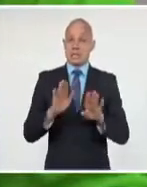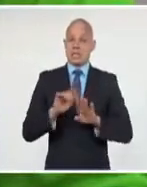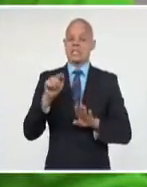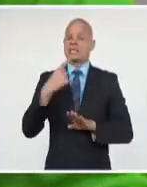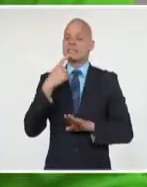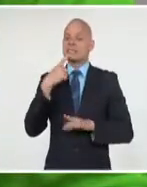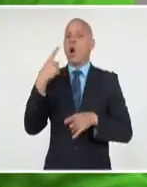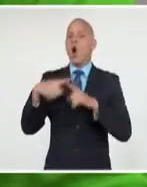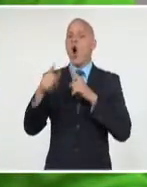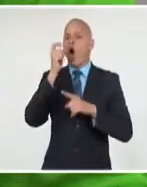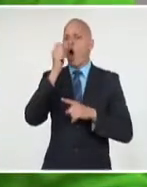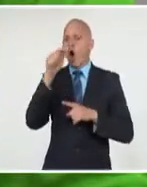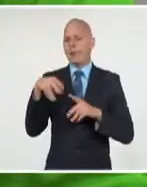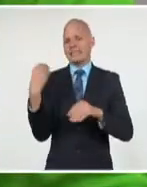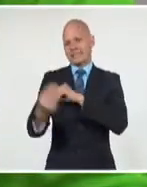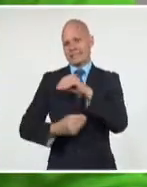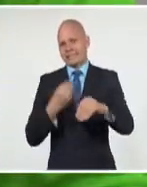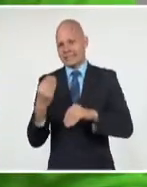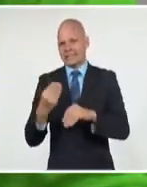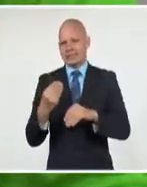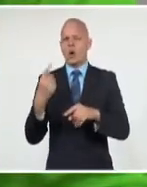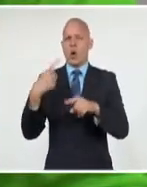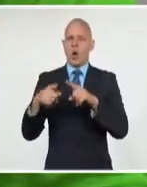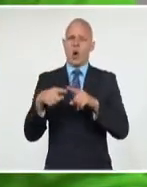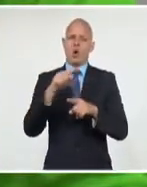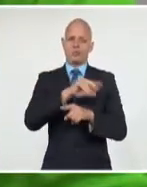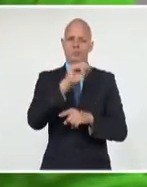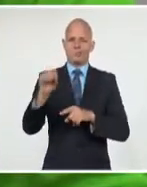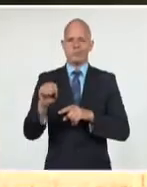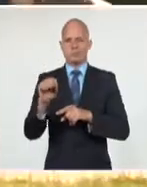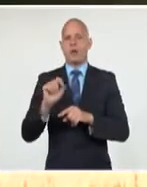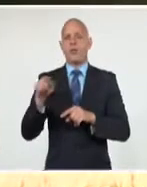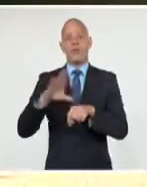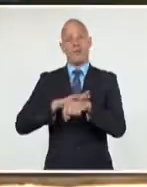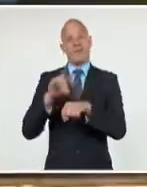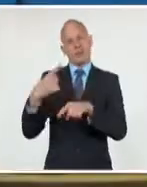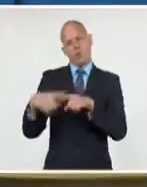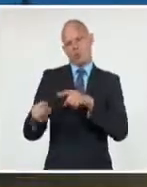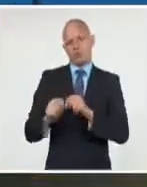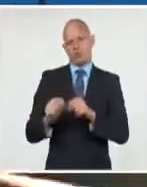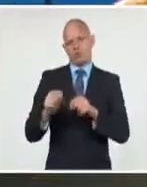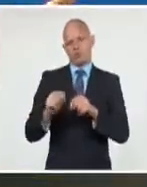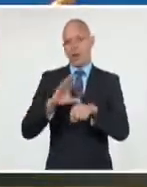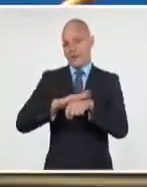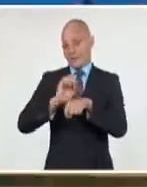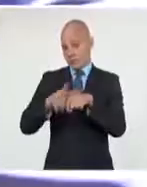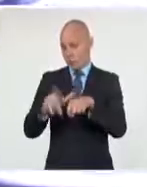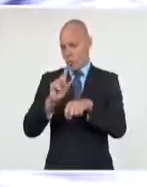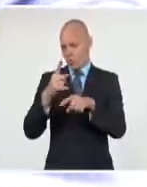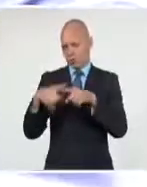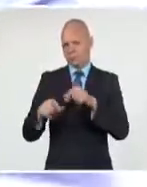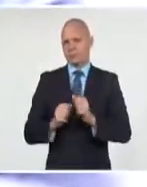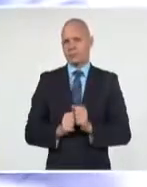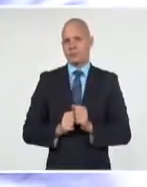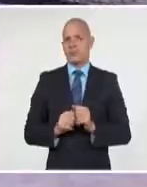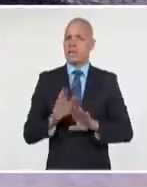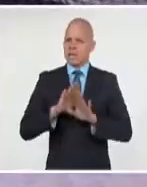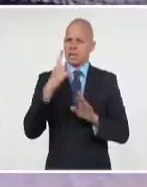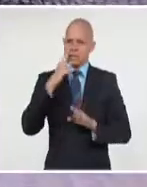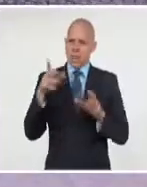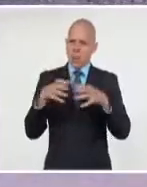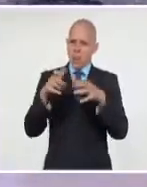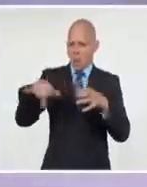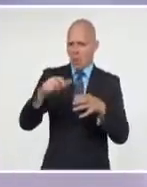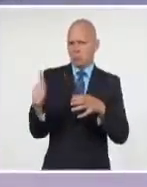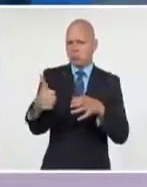Jefferson Delgado por Pavel Quesada, este por enfermedad. Percibimos un gran estado de ánimo en